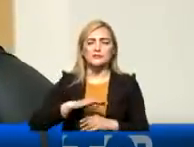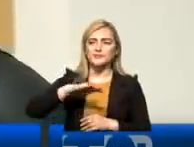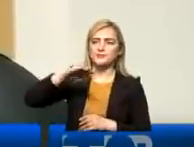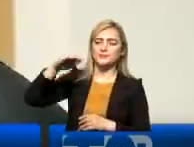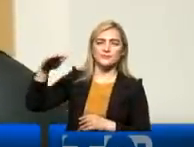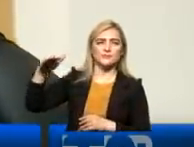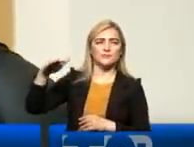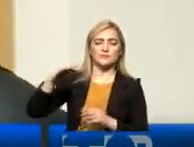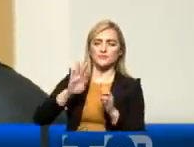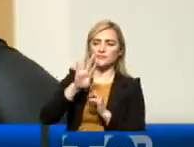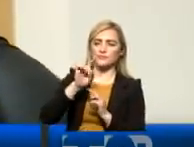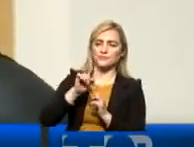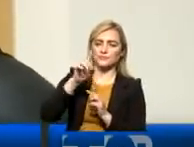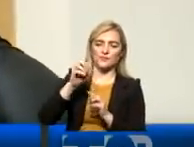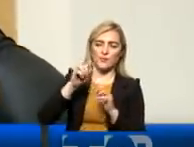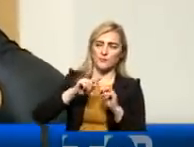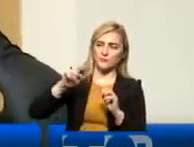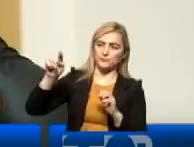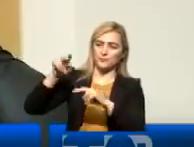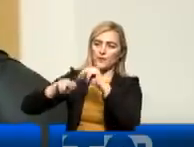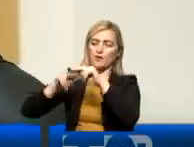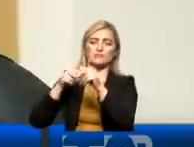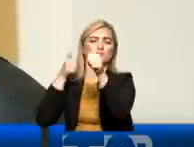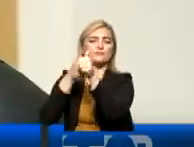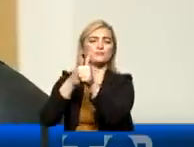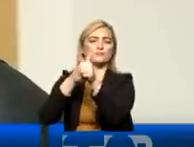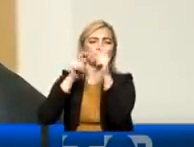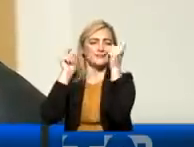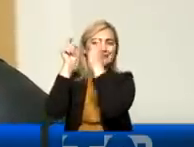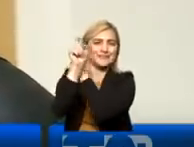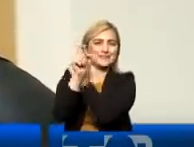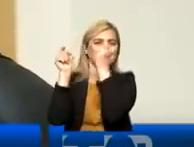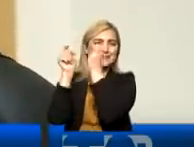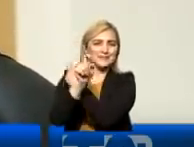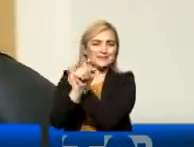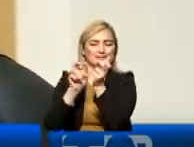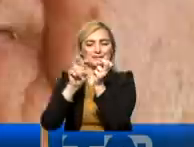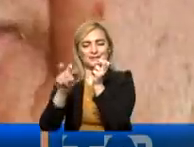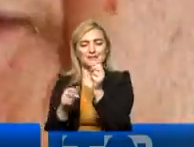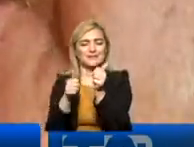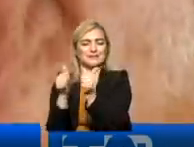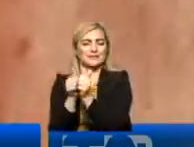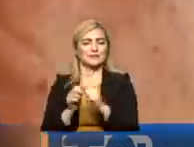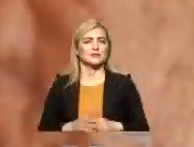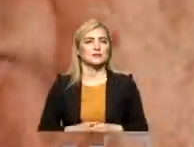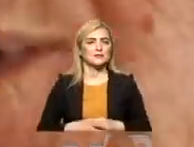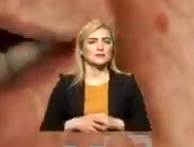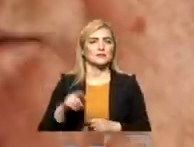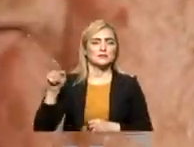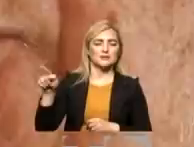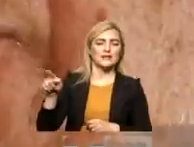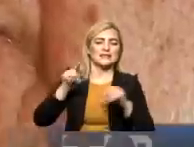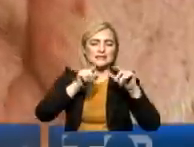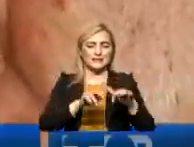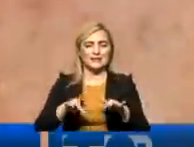a 4.100 metros de altura junto al teleférico, junto a la estación de desembarque del teleférico. Eduardo Mosquera, quien es